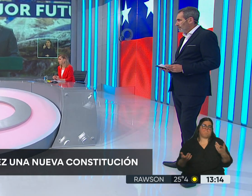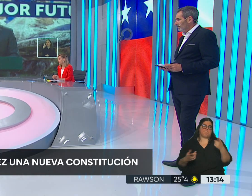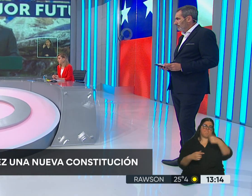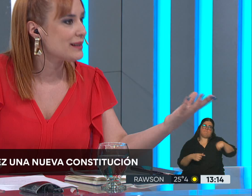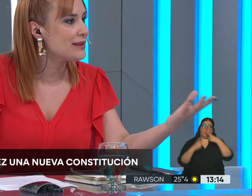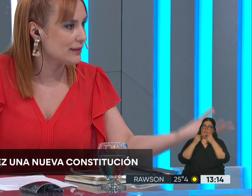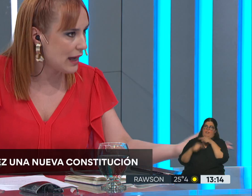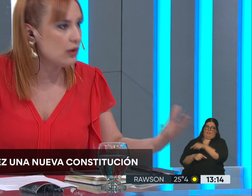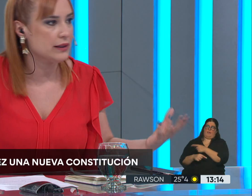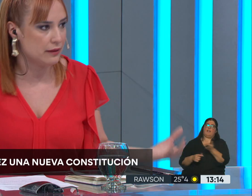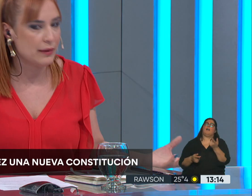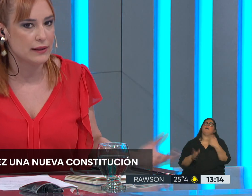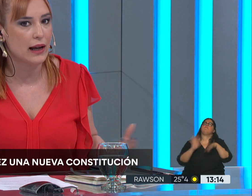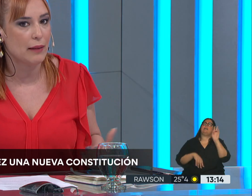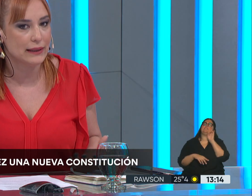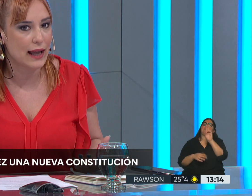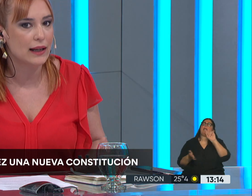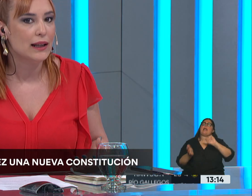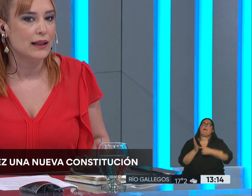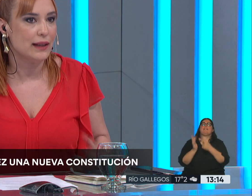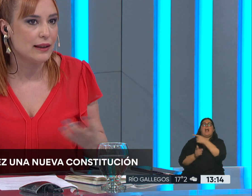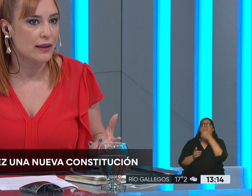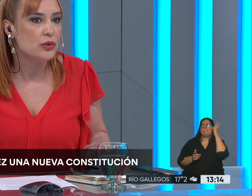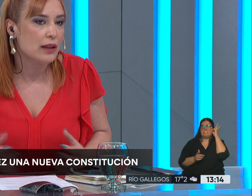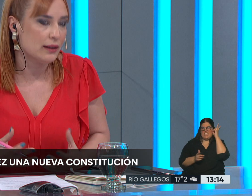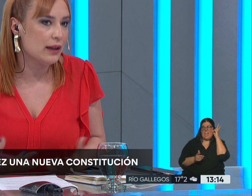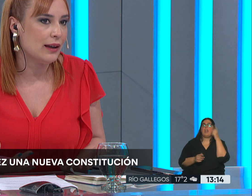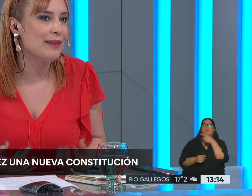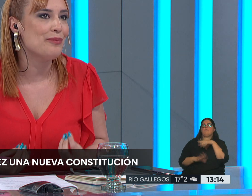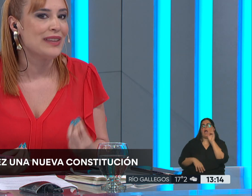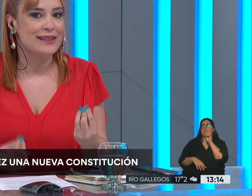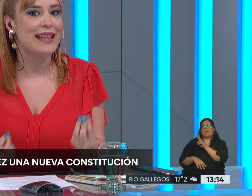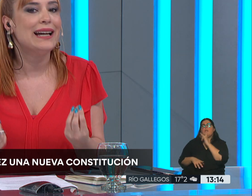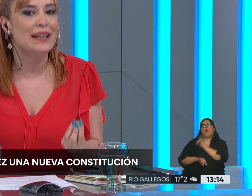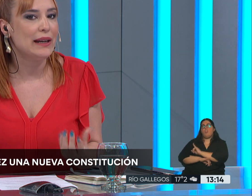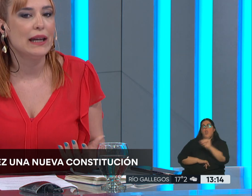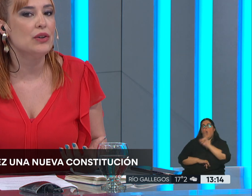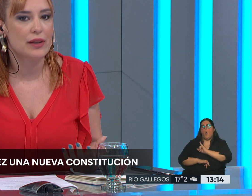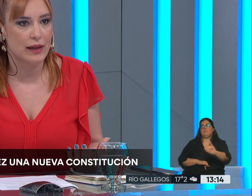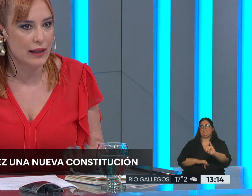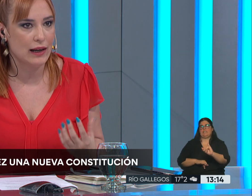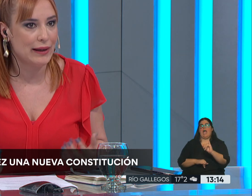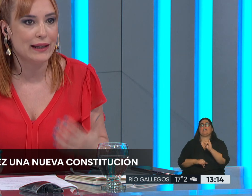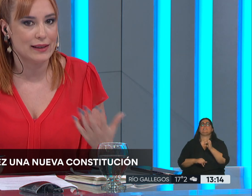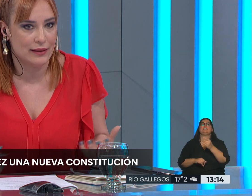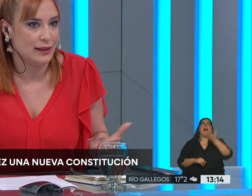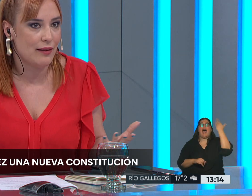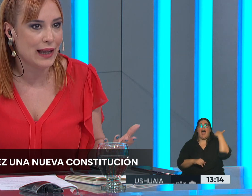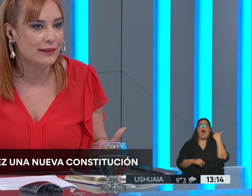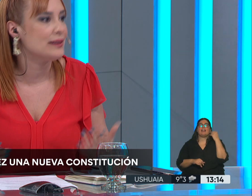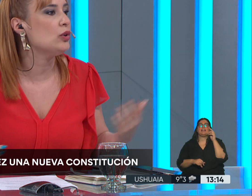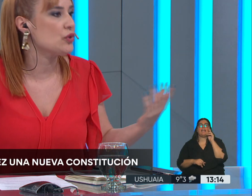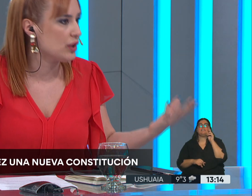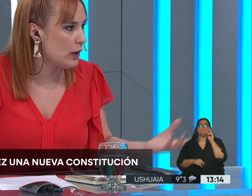y de hecho que se ve más en Santiago, que se ve más en la capital, de estas denuncias que se dan crímenes que no se veían de la manera que se